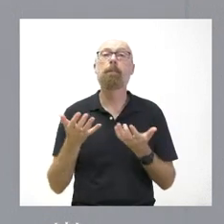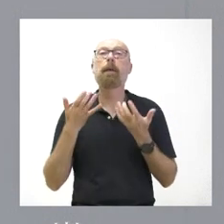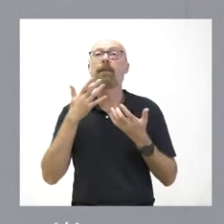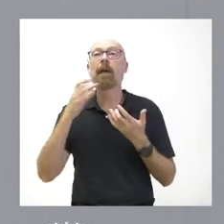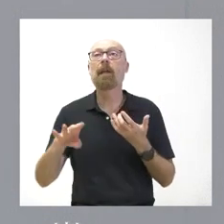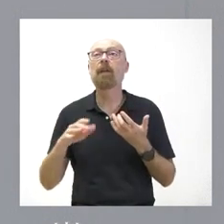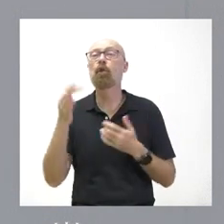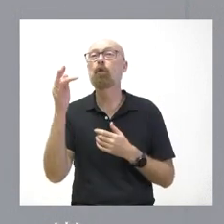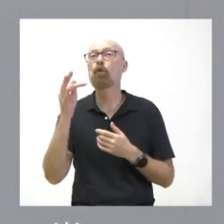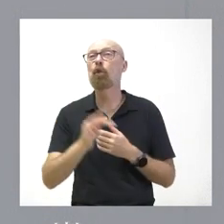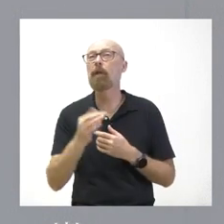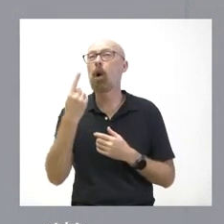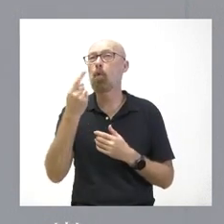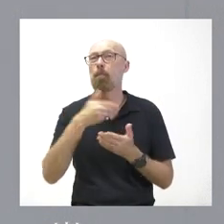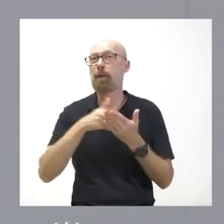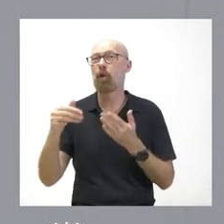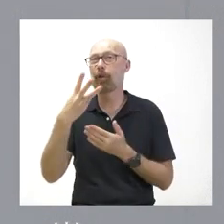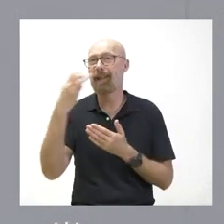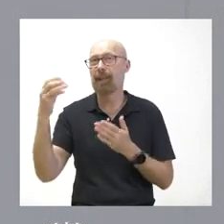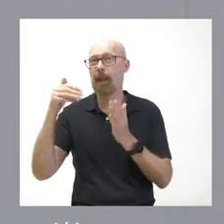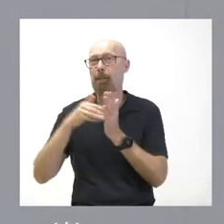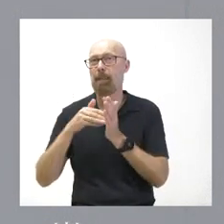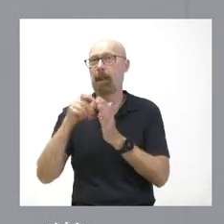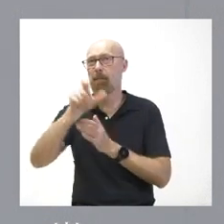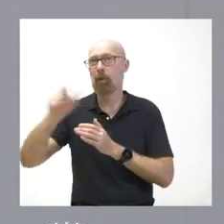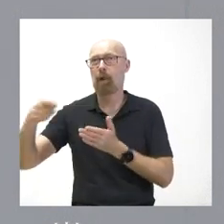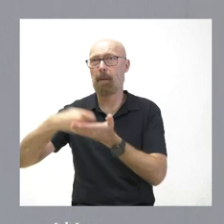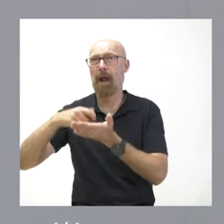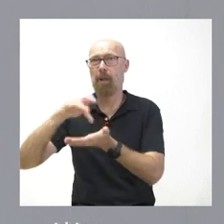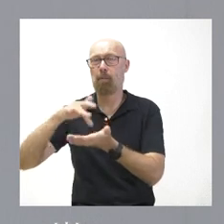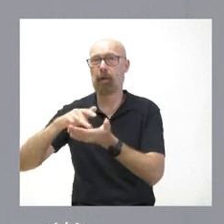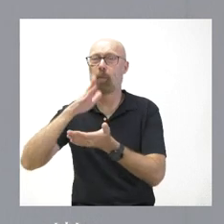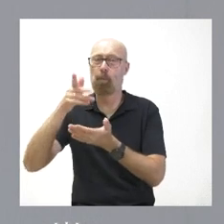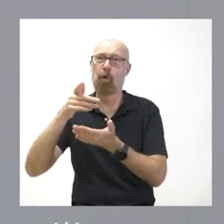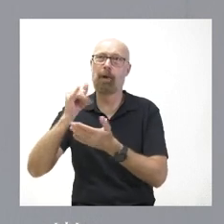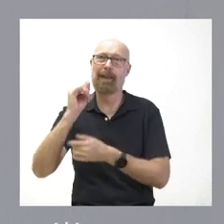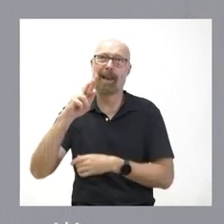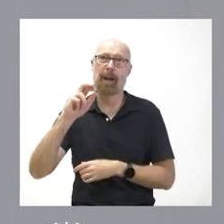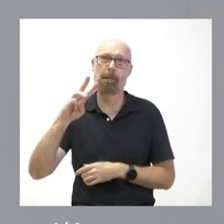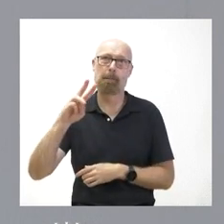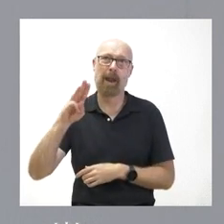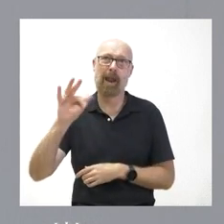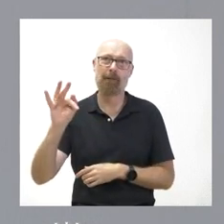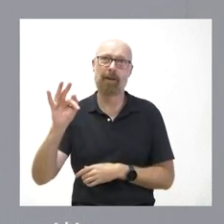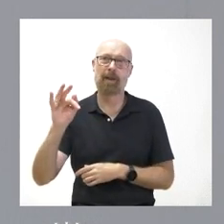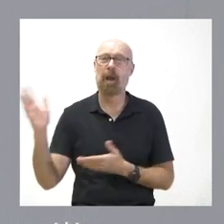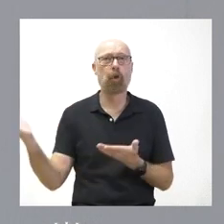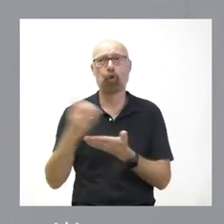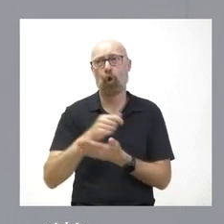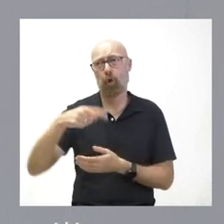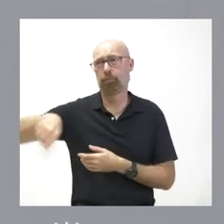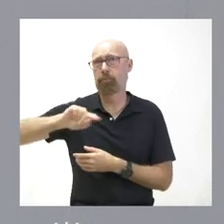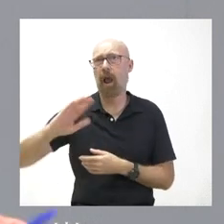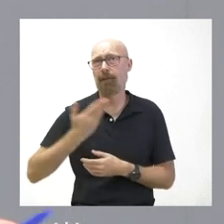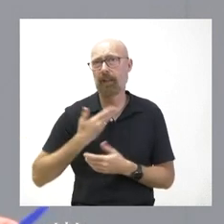total de 1,300000 contribuyentes que hay en Castilla León Por el impuesto sobre la renta de las personas físicas a todos los contribuyentes En definitiva